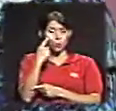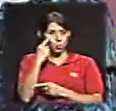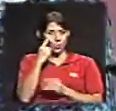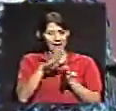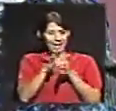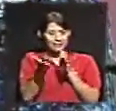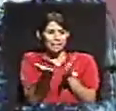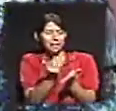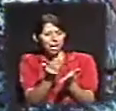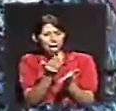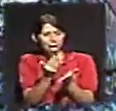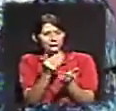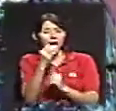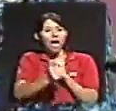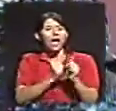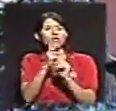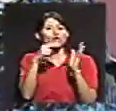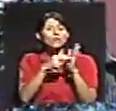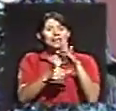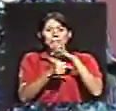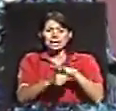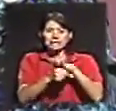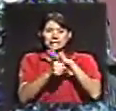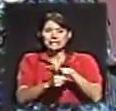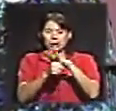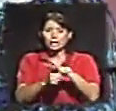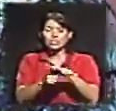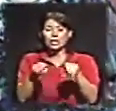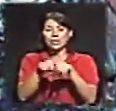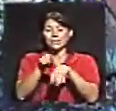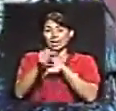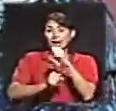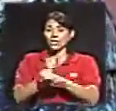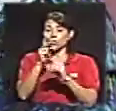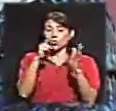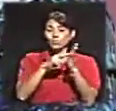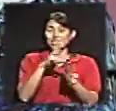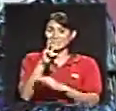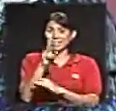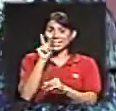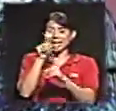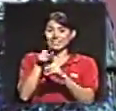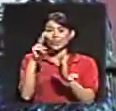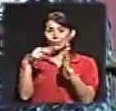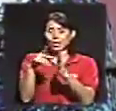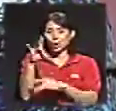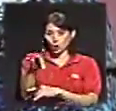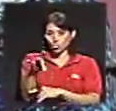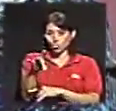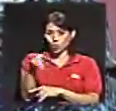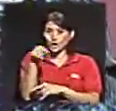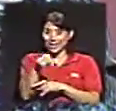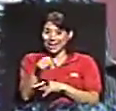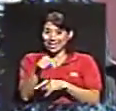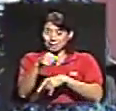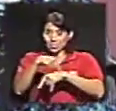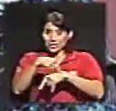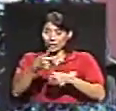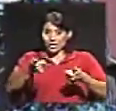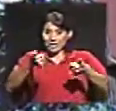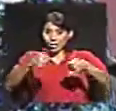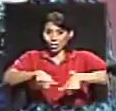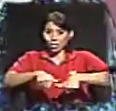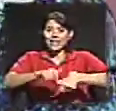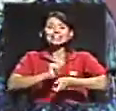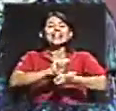hay presiones, luego en el 2006, inclusive 2006 al 2008 que se logra el acuerdo, se cambia, se hace un